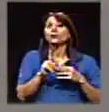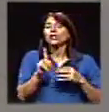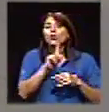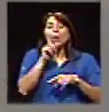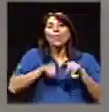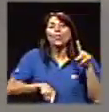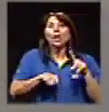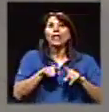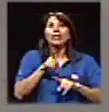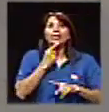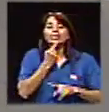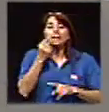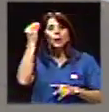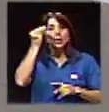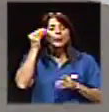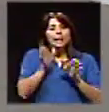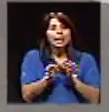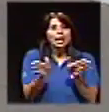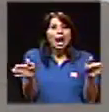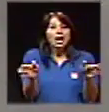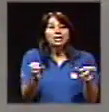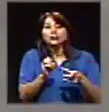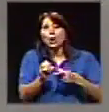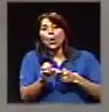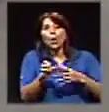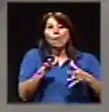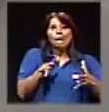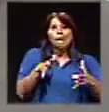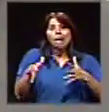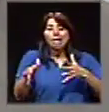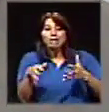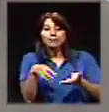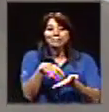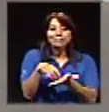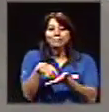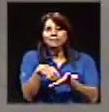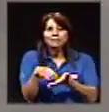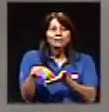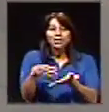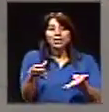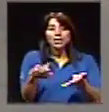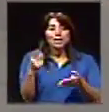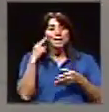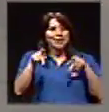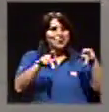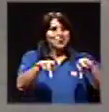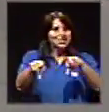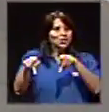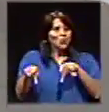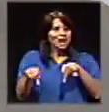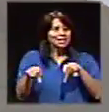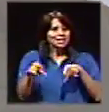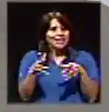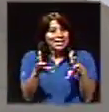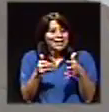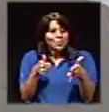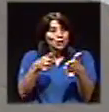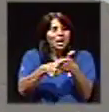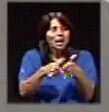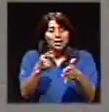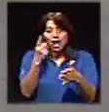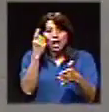generales o quedarse en platitudes e imprecisiones que le impidan al votante conocer cuál va a ser la ruta para arreglar el